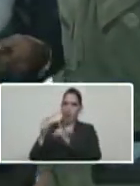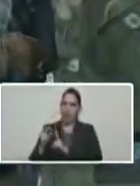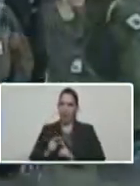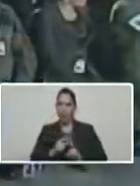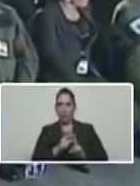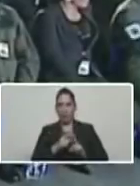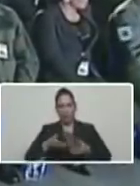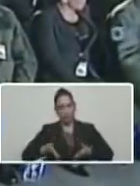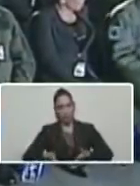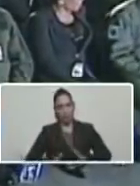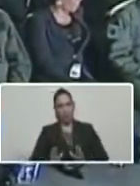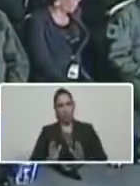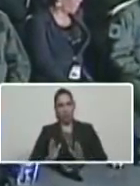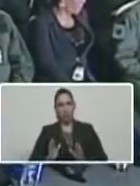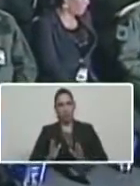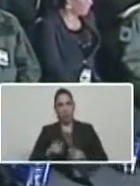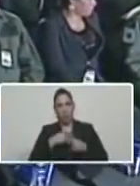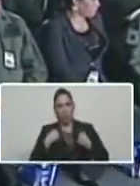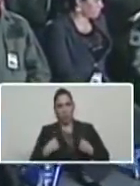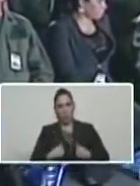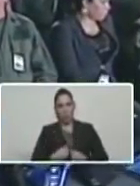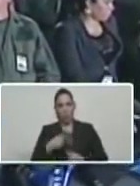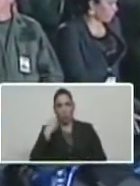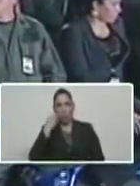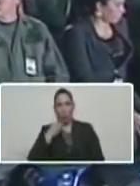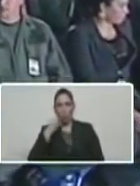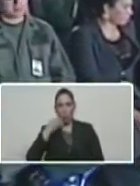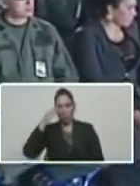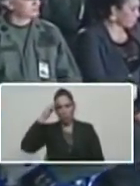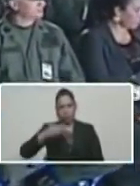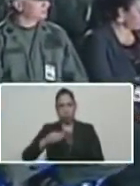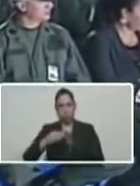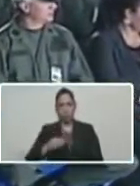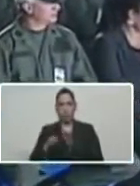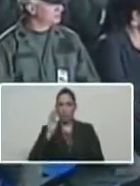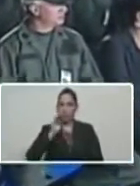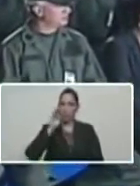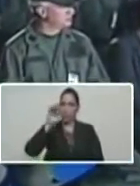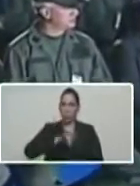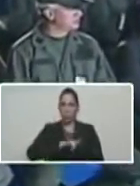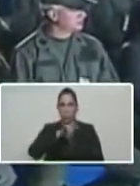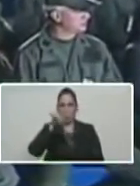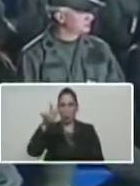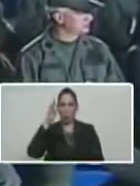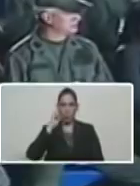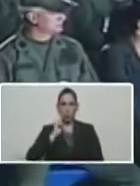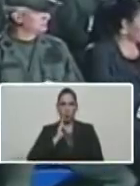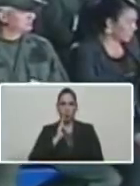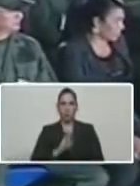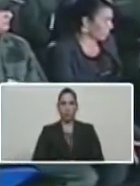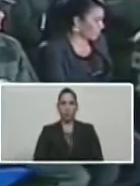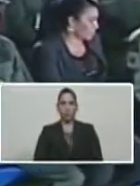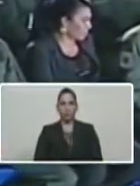del corazón de este joven oficial en formación, futuro de la aviación militar bolivariana.